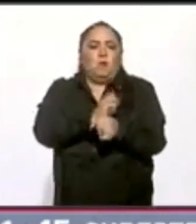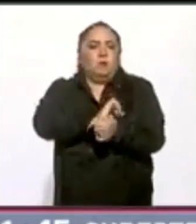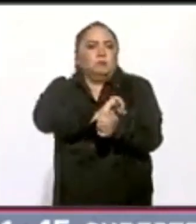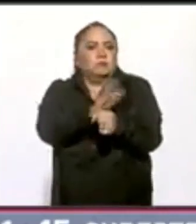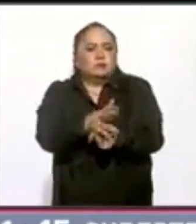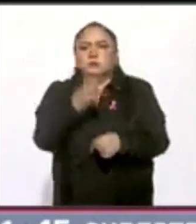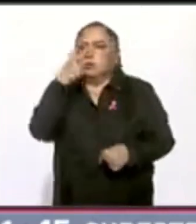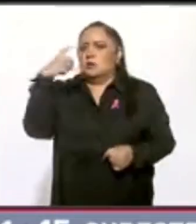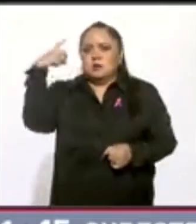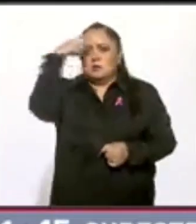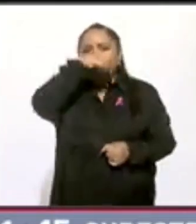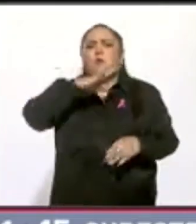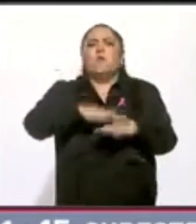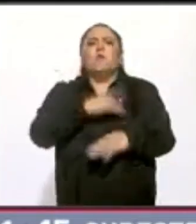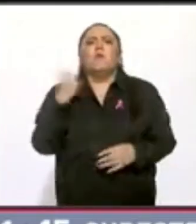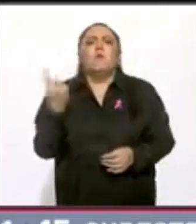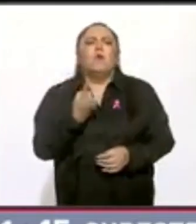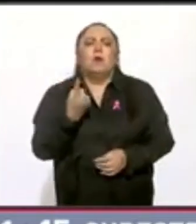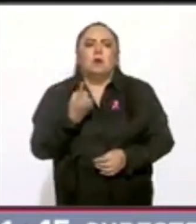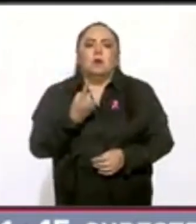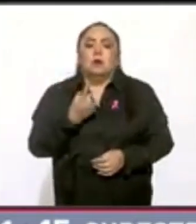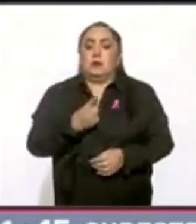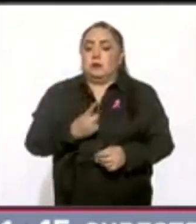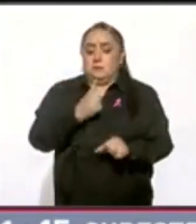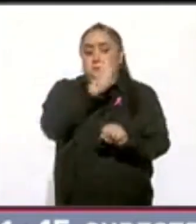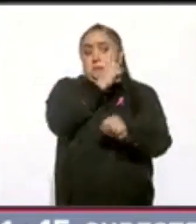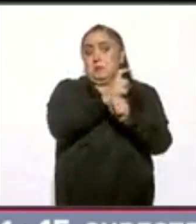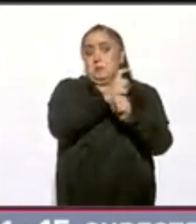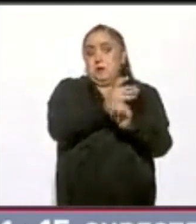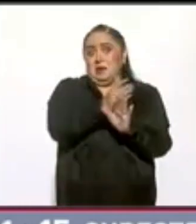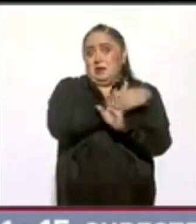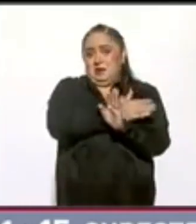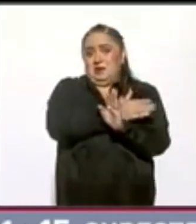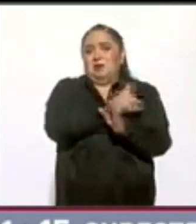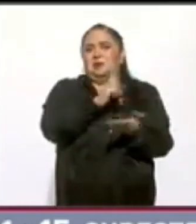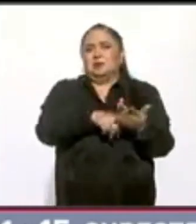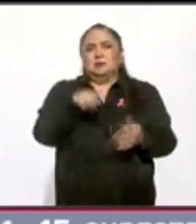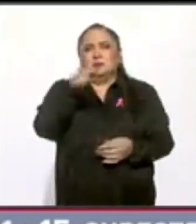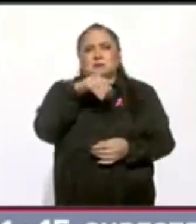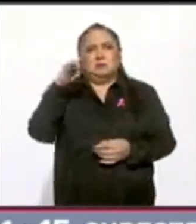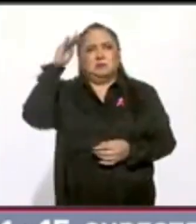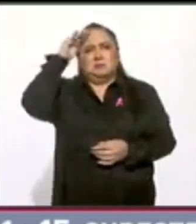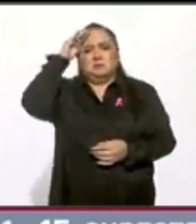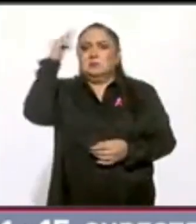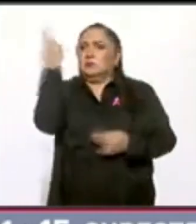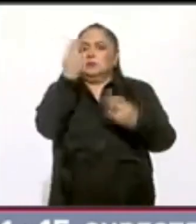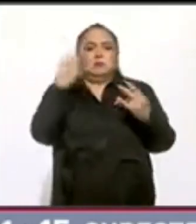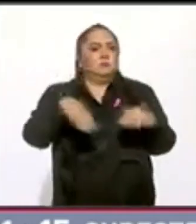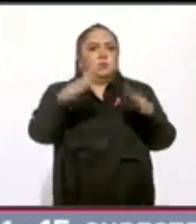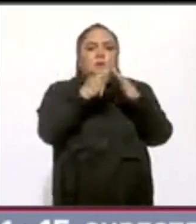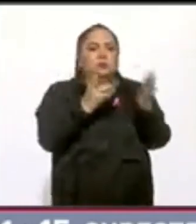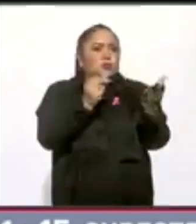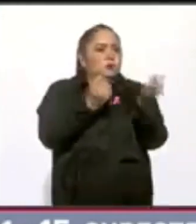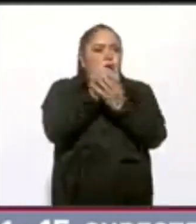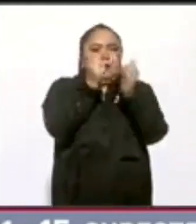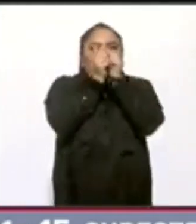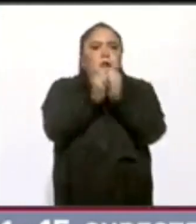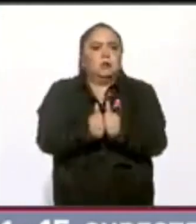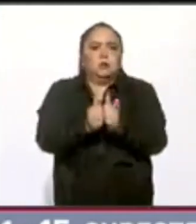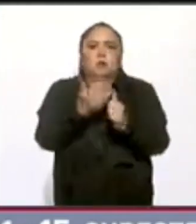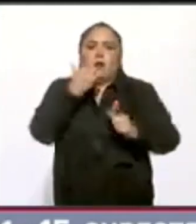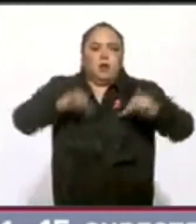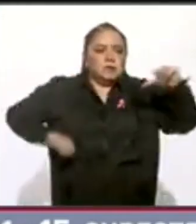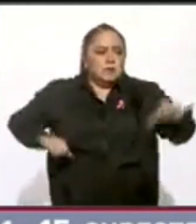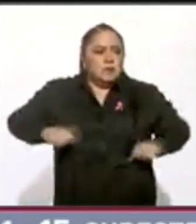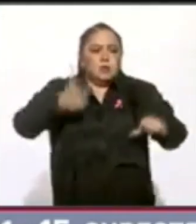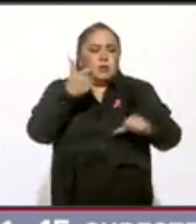muy difícil porque en la primera, digamos, había esta idea de que se tenían que cerrar la actividad